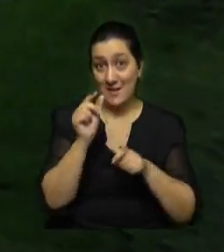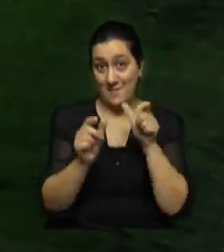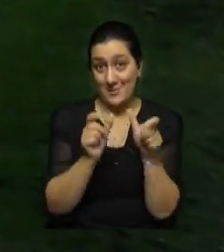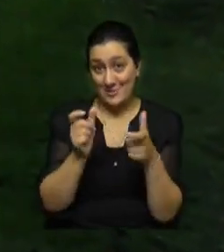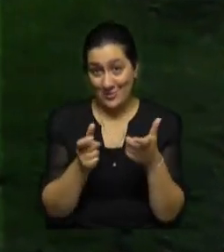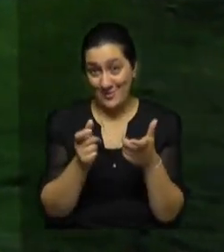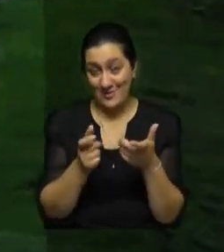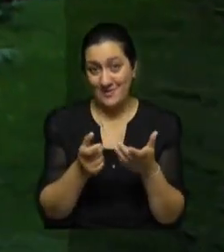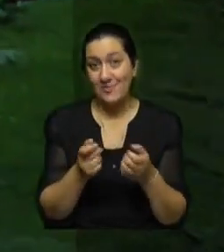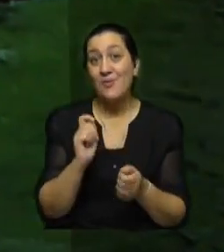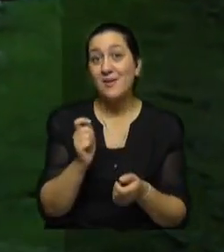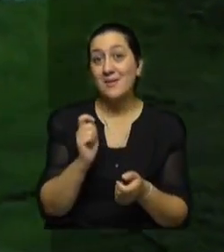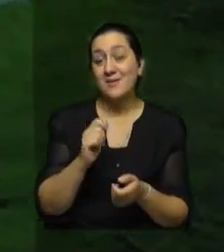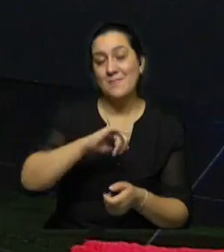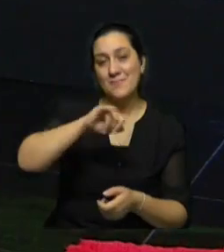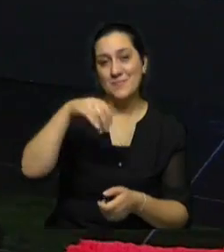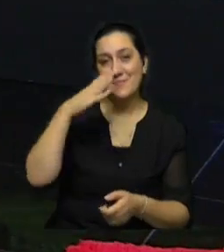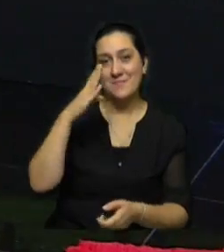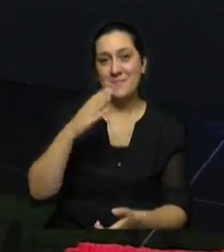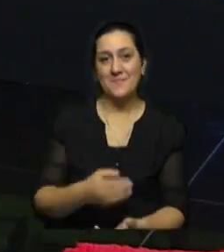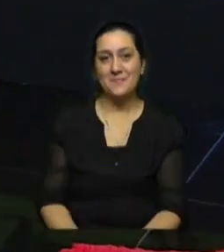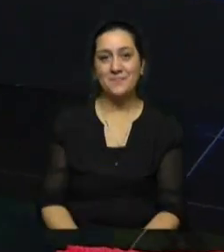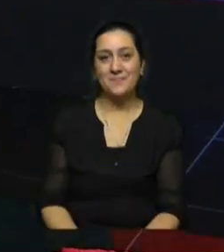ciudadanía, ¿con quién es? Con el señor JP.